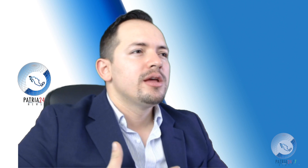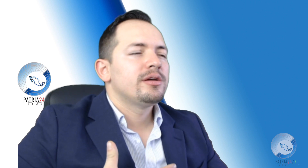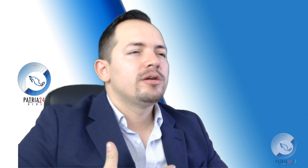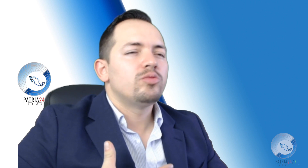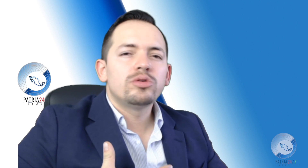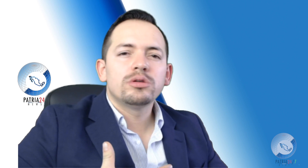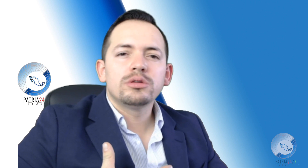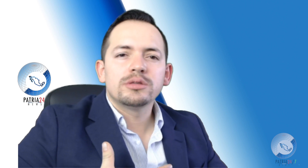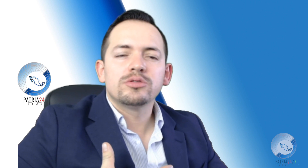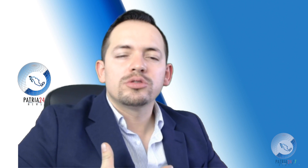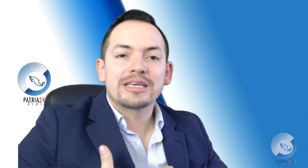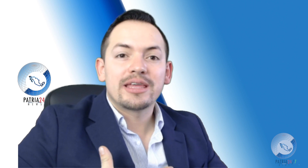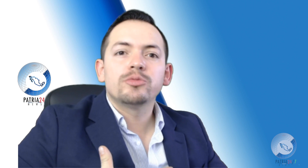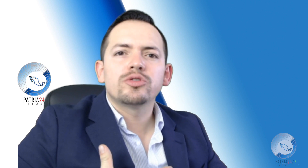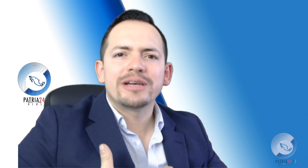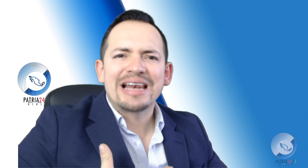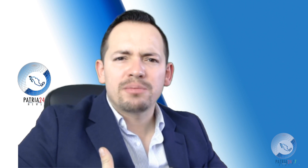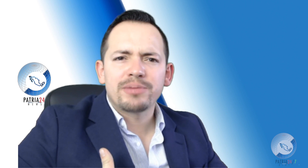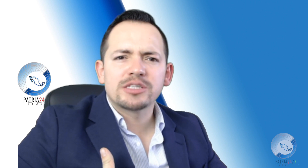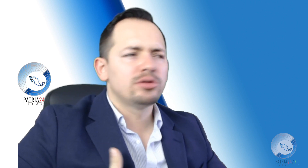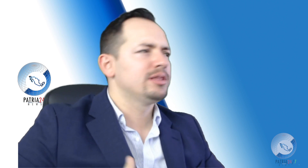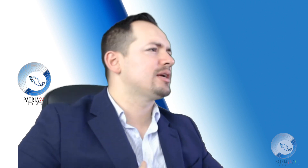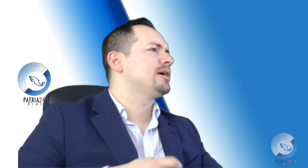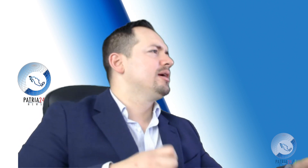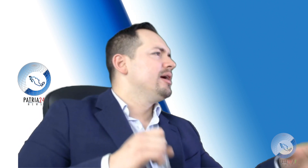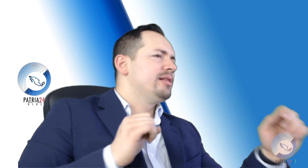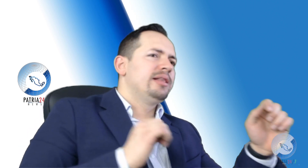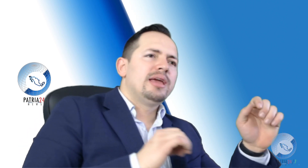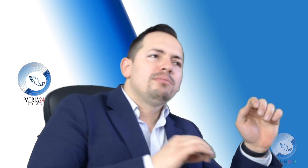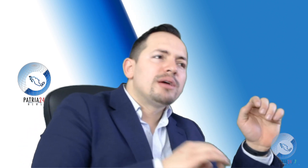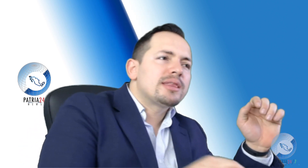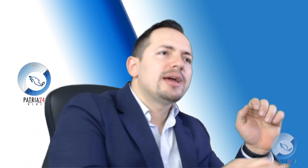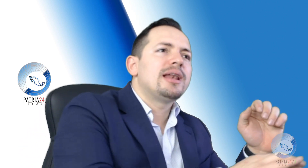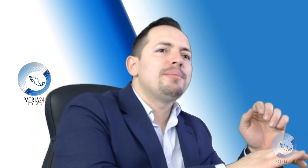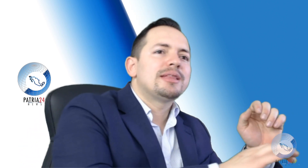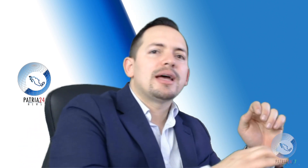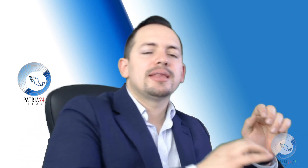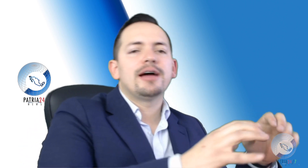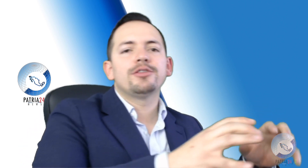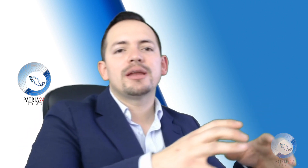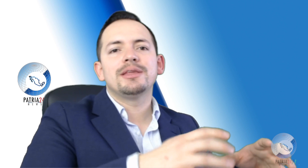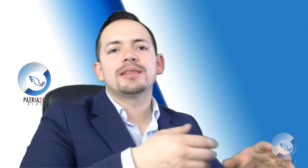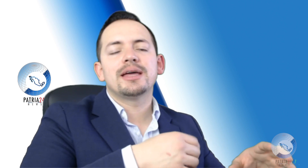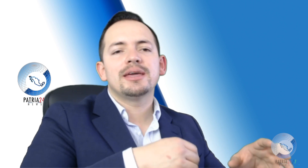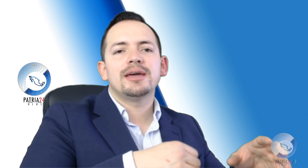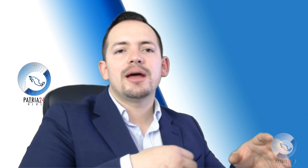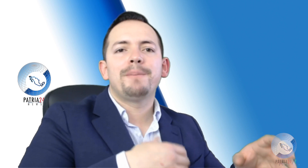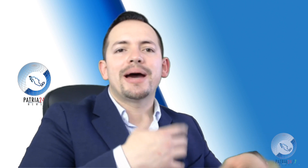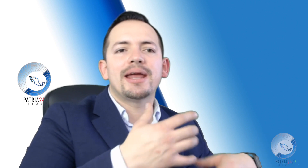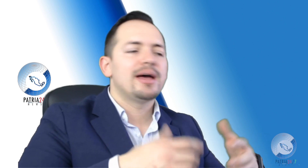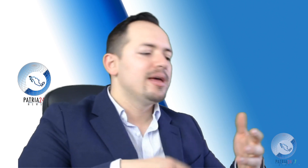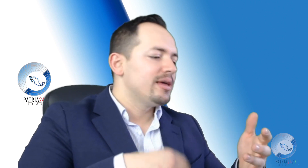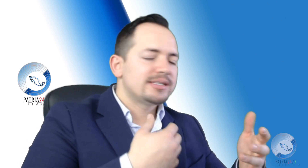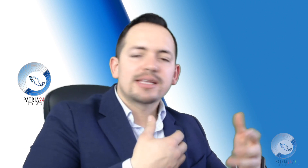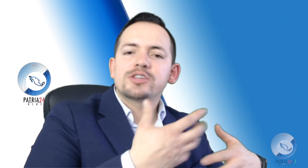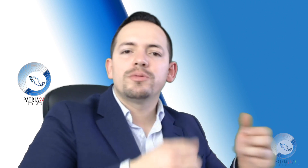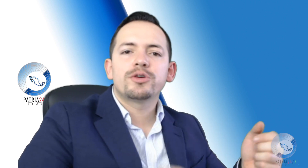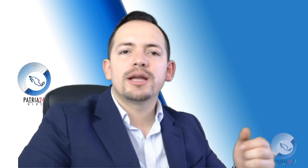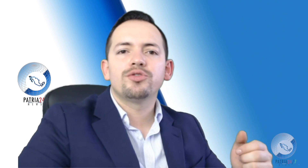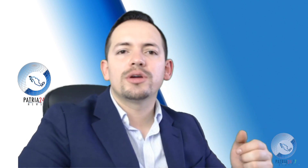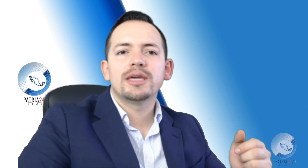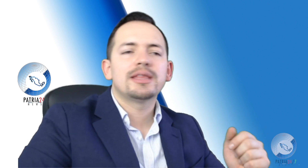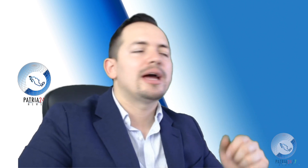prácticamente uno nos quedamos con la impresión de que le invertían la mitad y la otra mitad era para